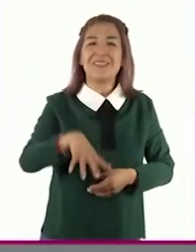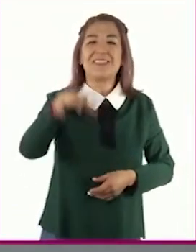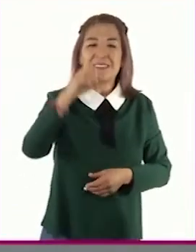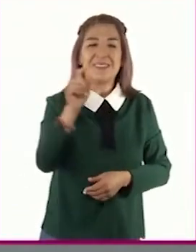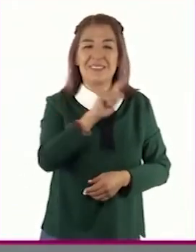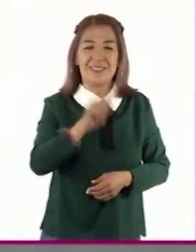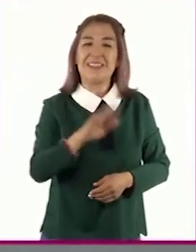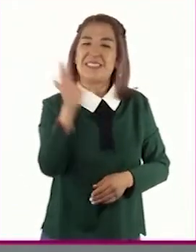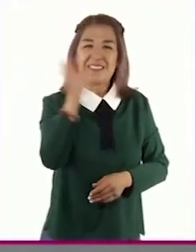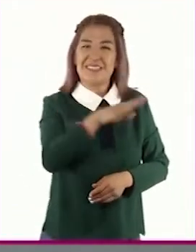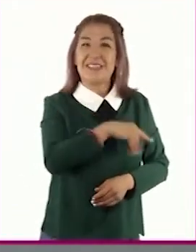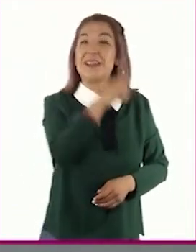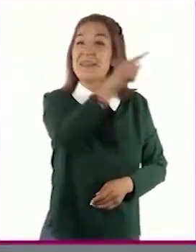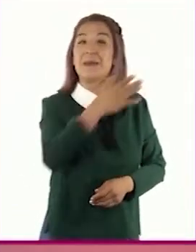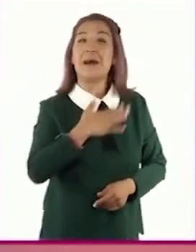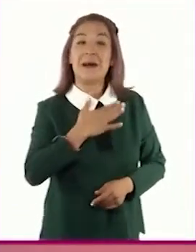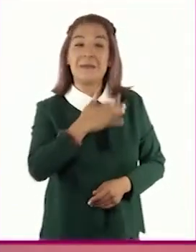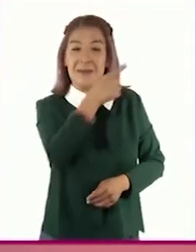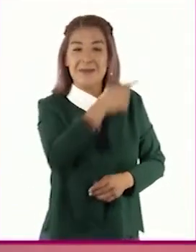inhalar. Ahí le hablan.